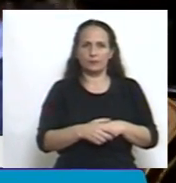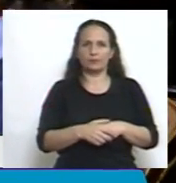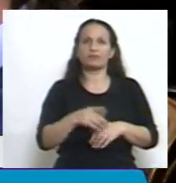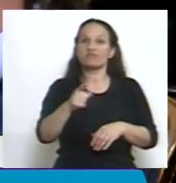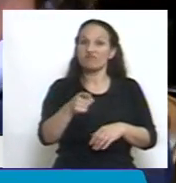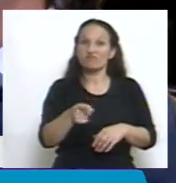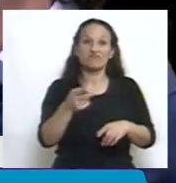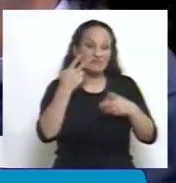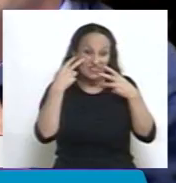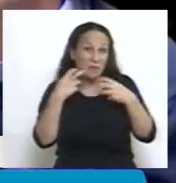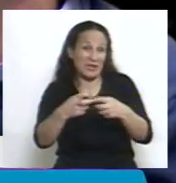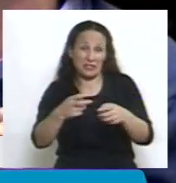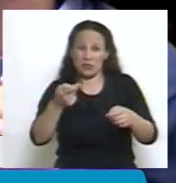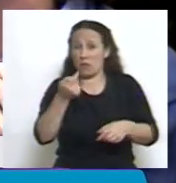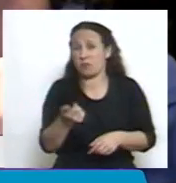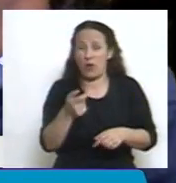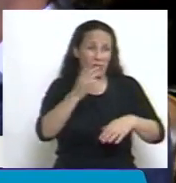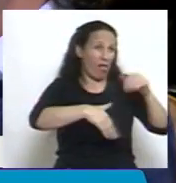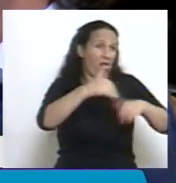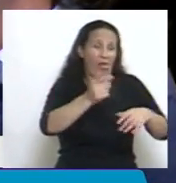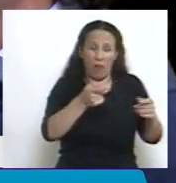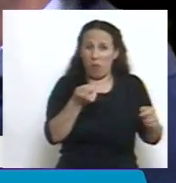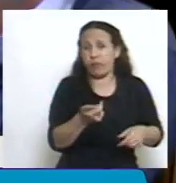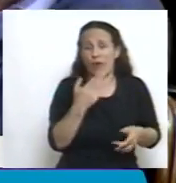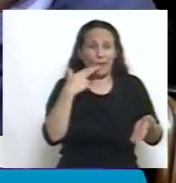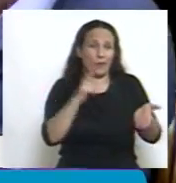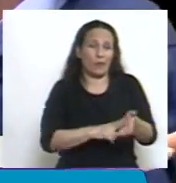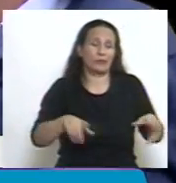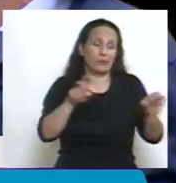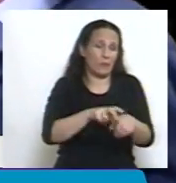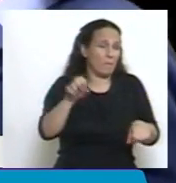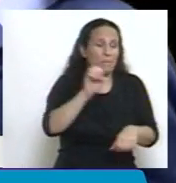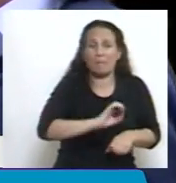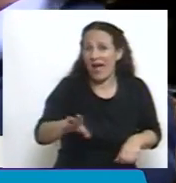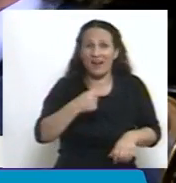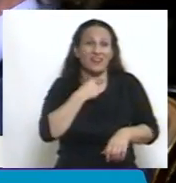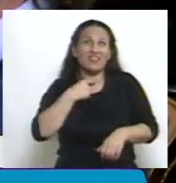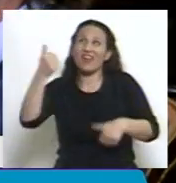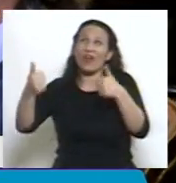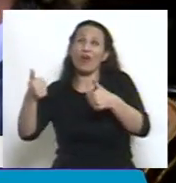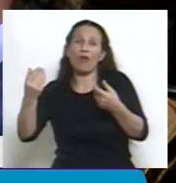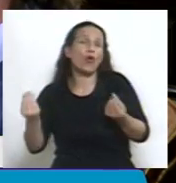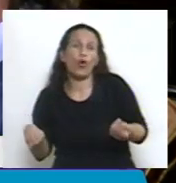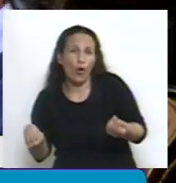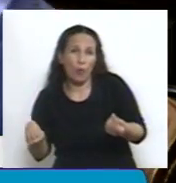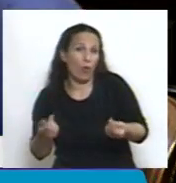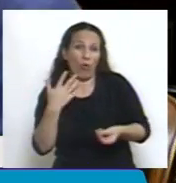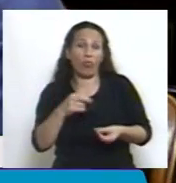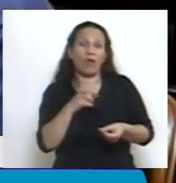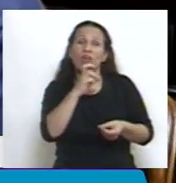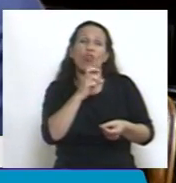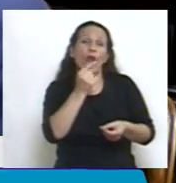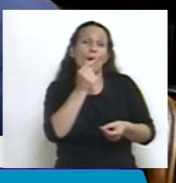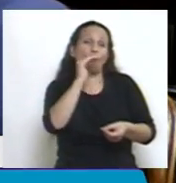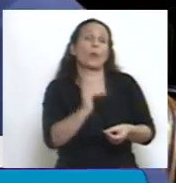bajo gasto en investigación y desarrollo, pésima infraestructura, mal sistema tributario, para competir con el mundo uno tiene que ser barato en dólares. Y eso es lo que le está